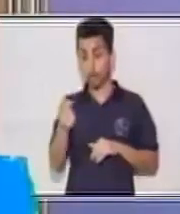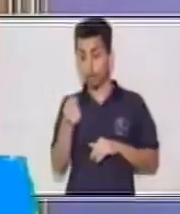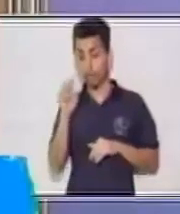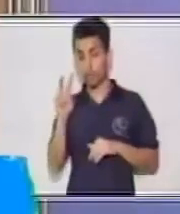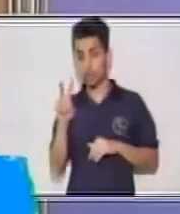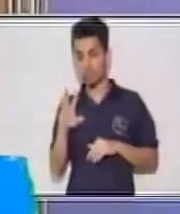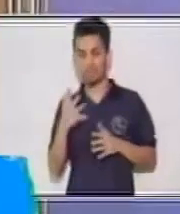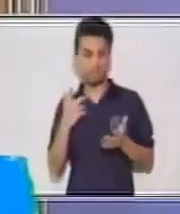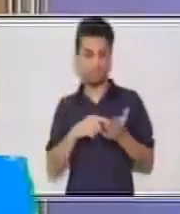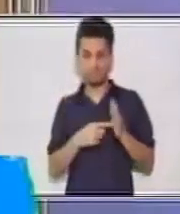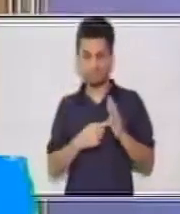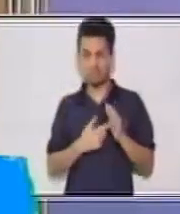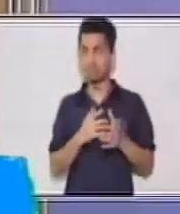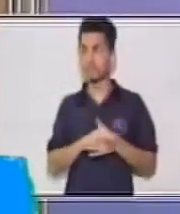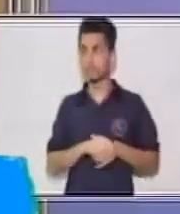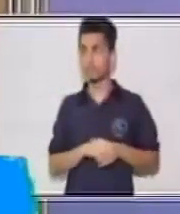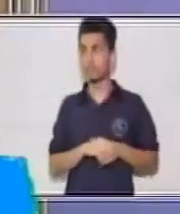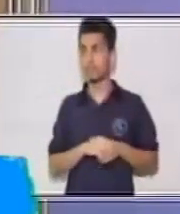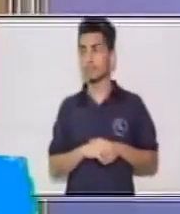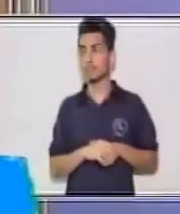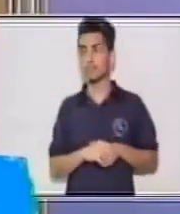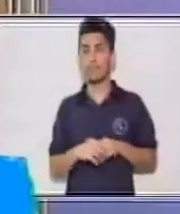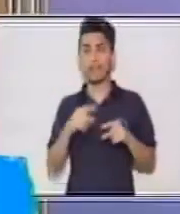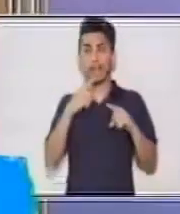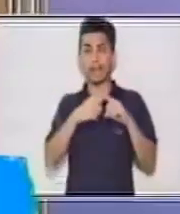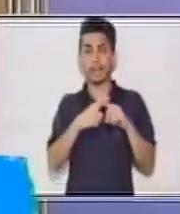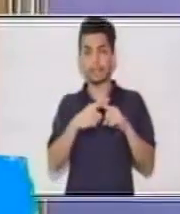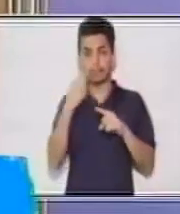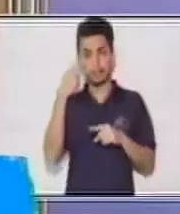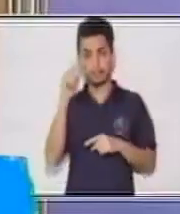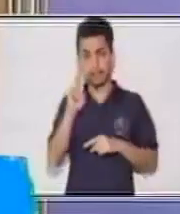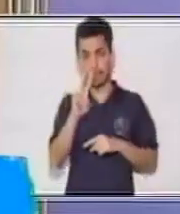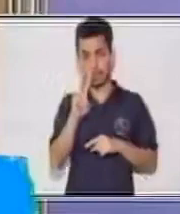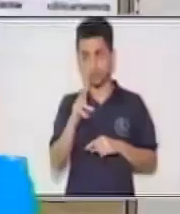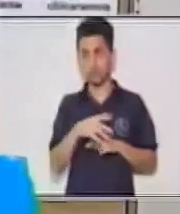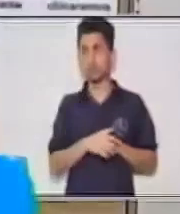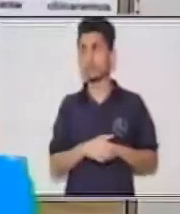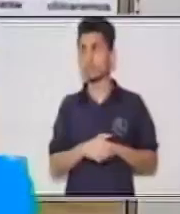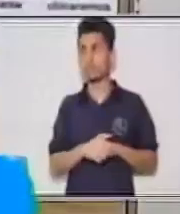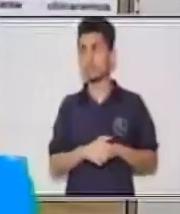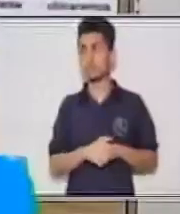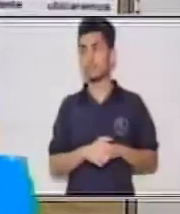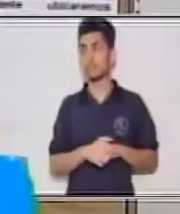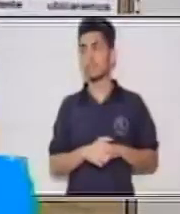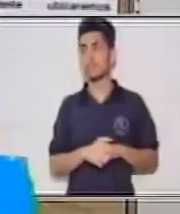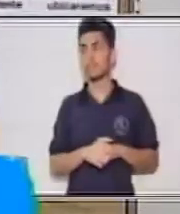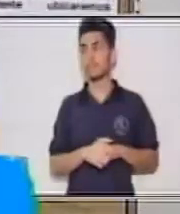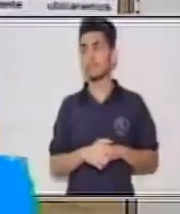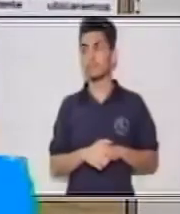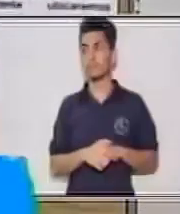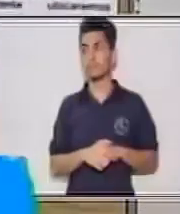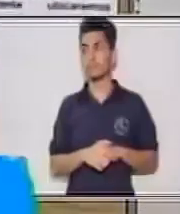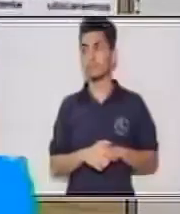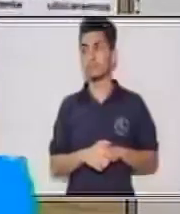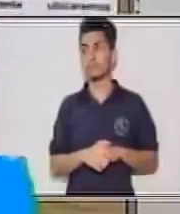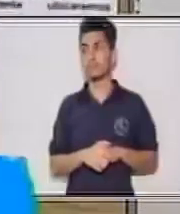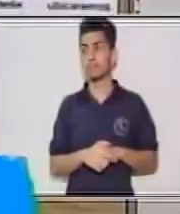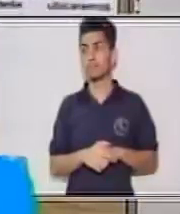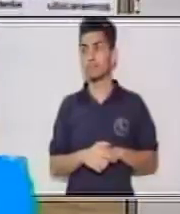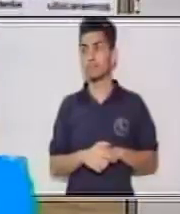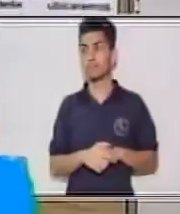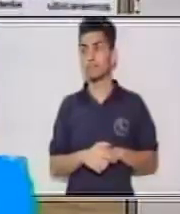2,2. Entonces, aquí tenemos el punto 2, ¿verdad? Esta es la línea de